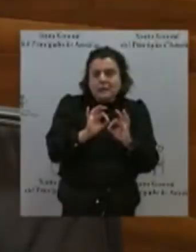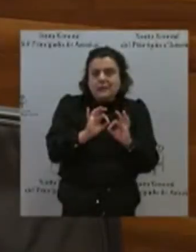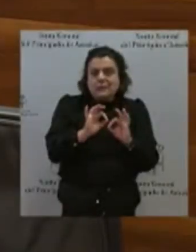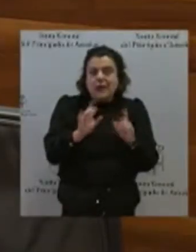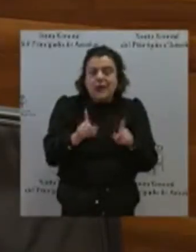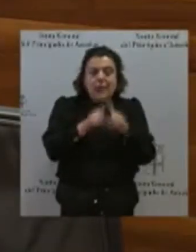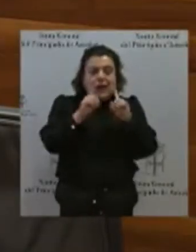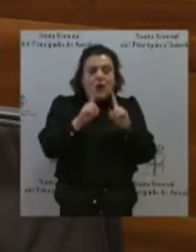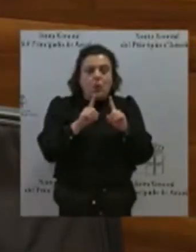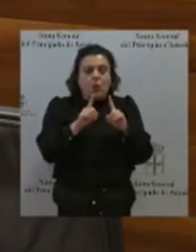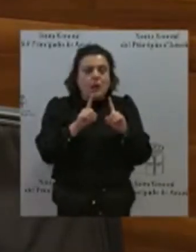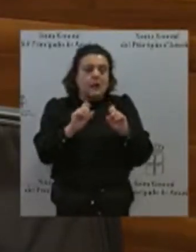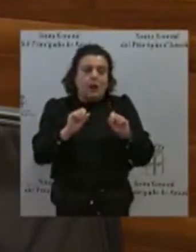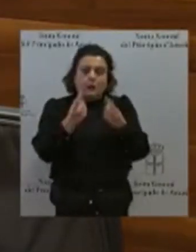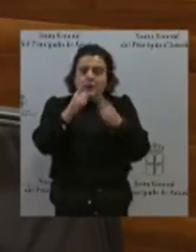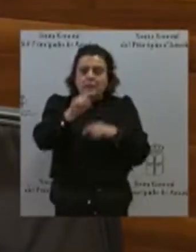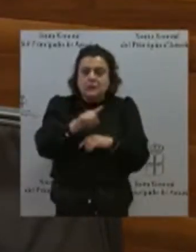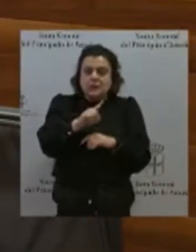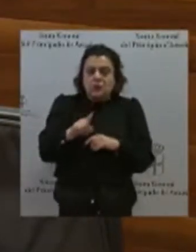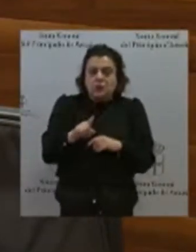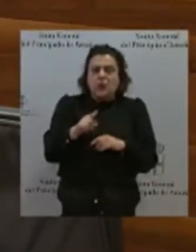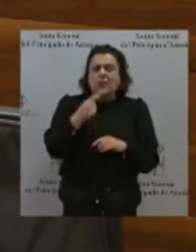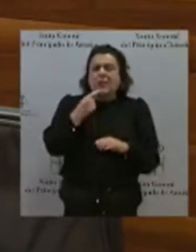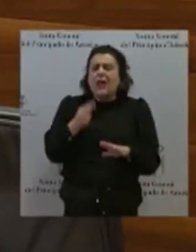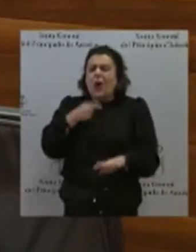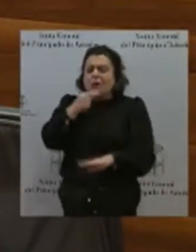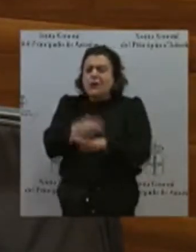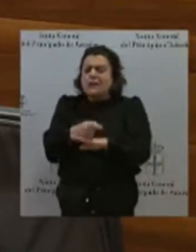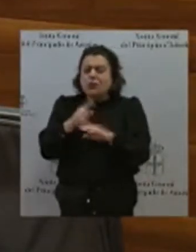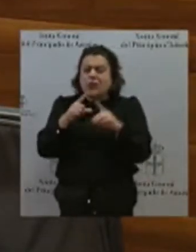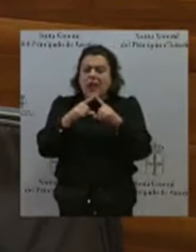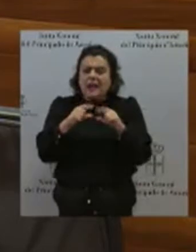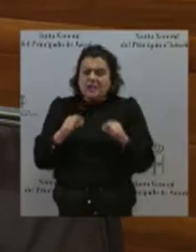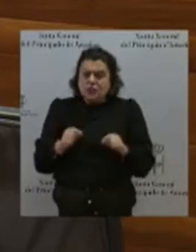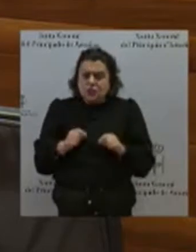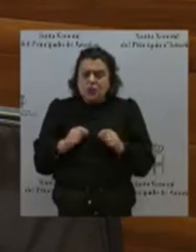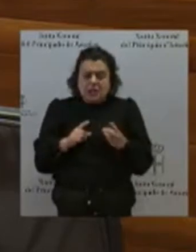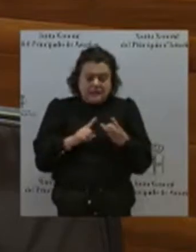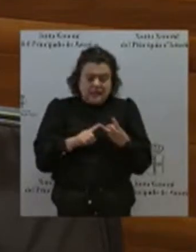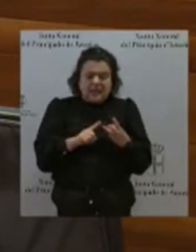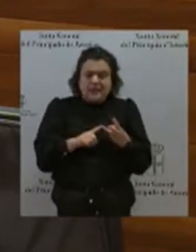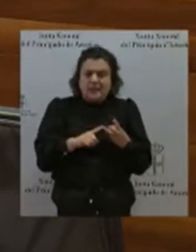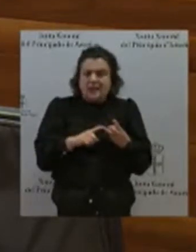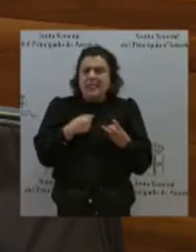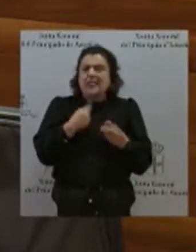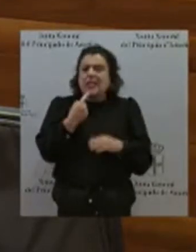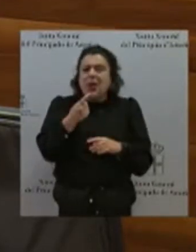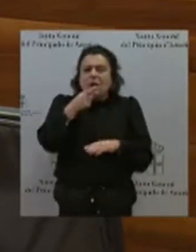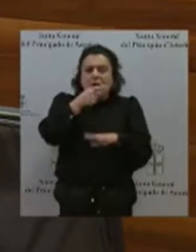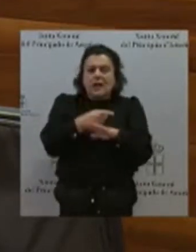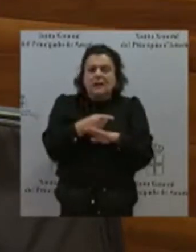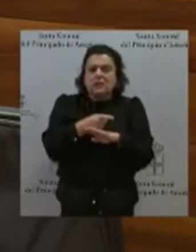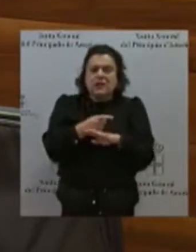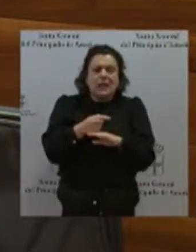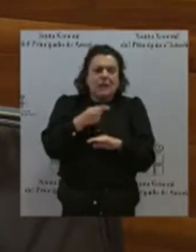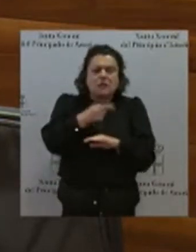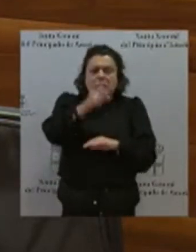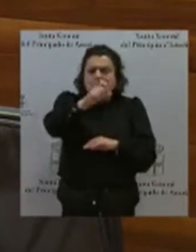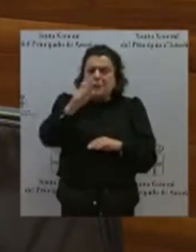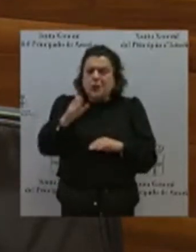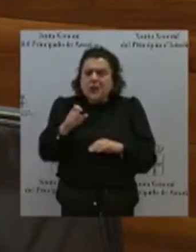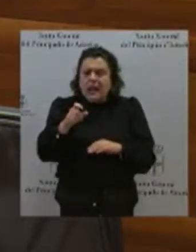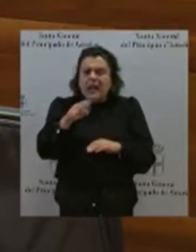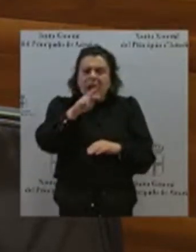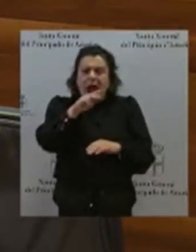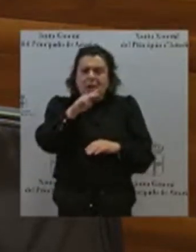obligatoria en Asturias. No sé qué se refiere con obligatoria. Si dice que vamos a imponer a la gente que tenga que hablar en asturiano, ya le digo que no, que ese no es el